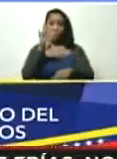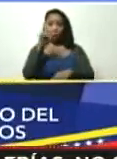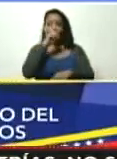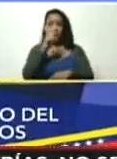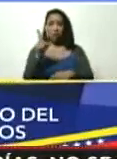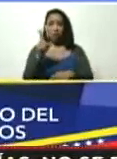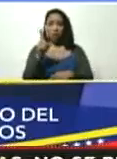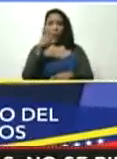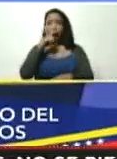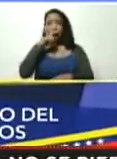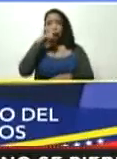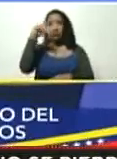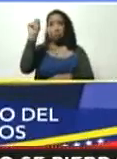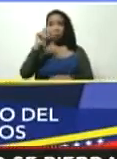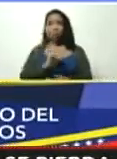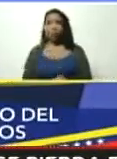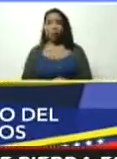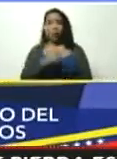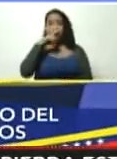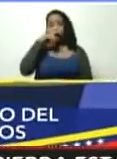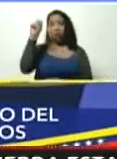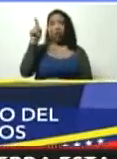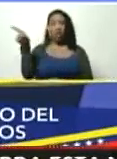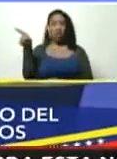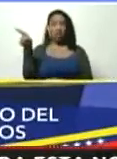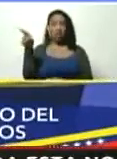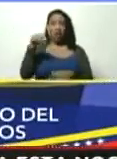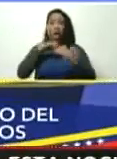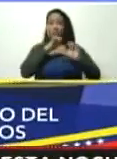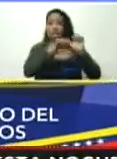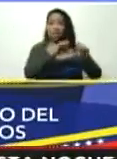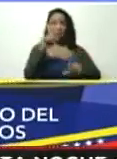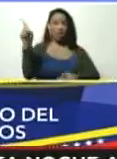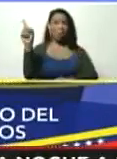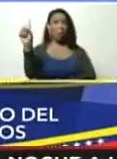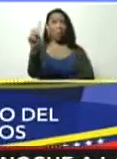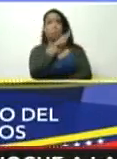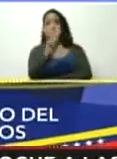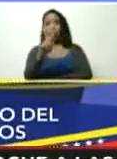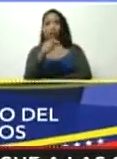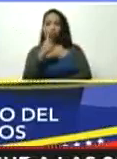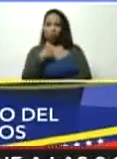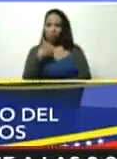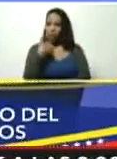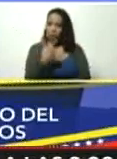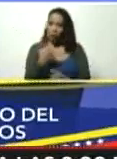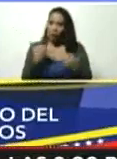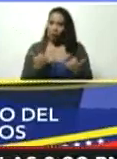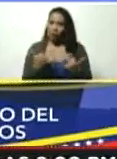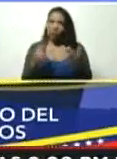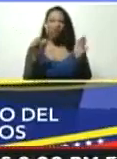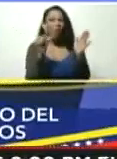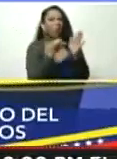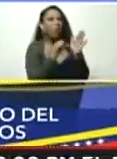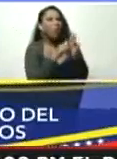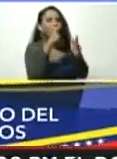Maduro, Maduro, ese no pasa de este siglo. Y yo les digo, ¿dónde está